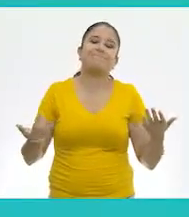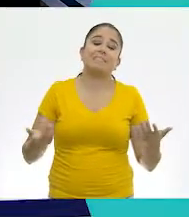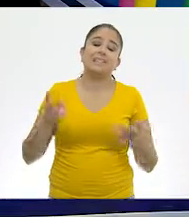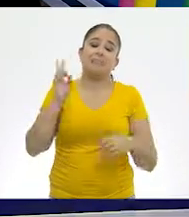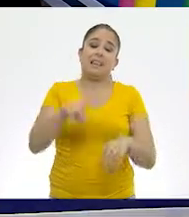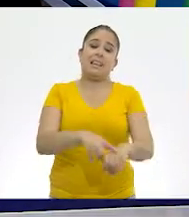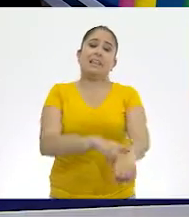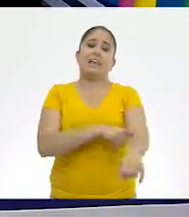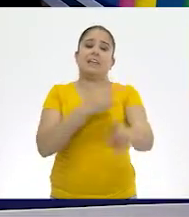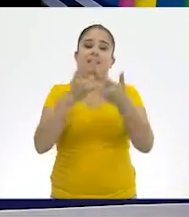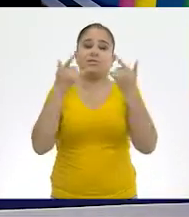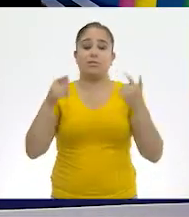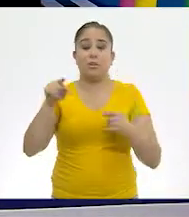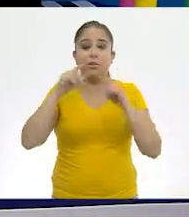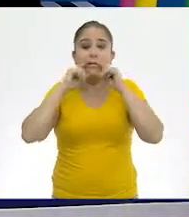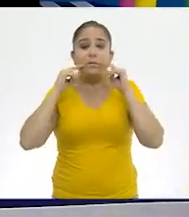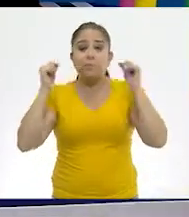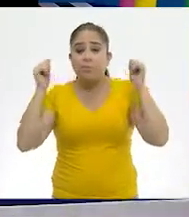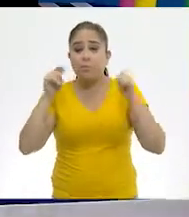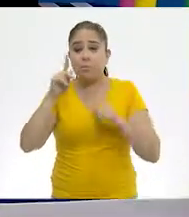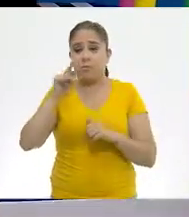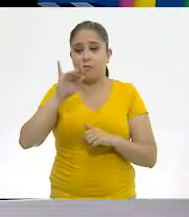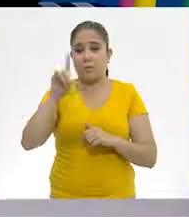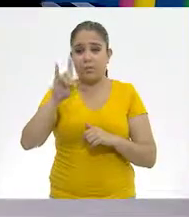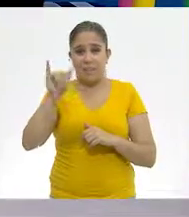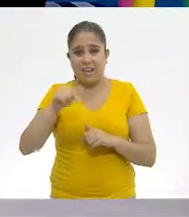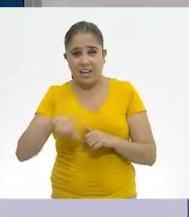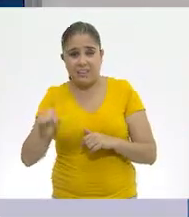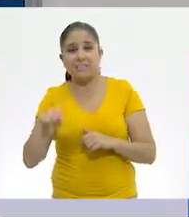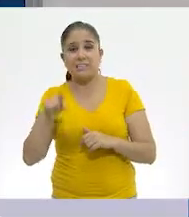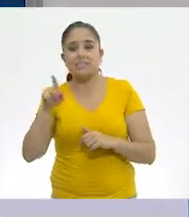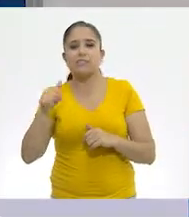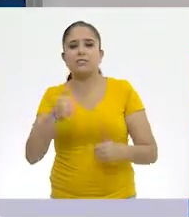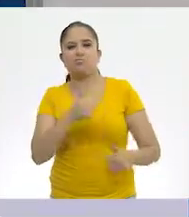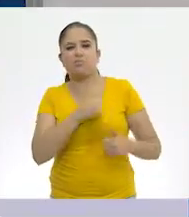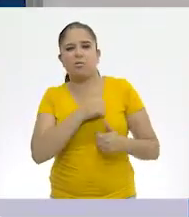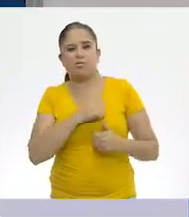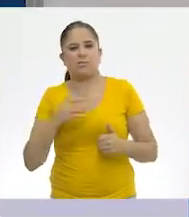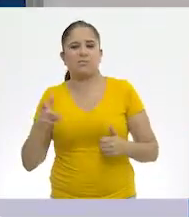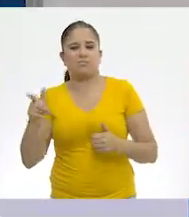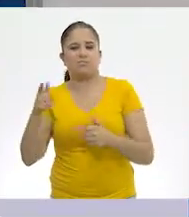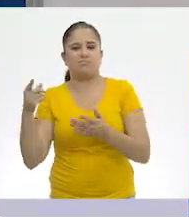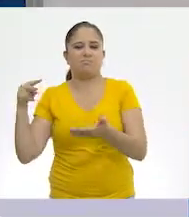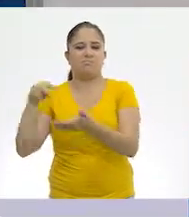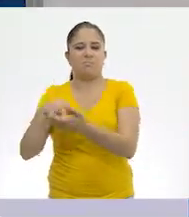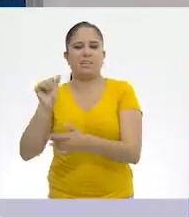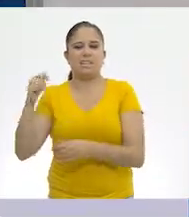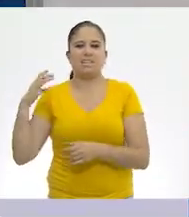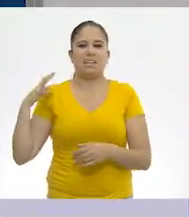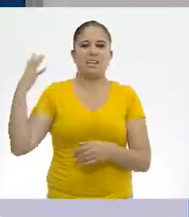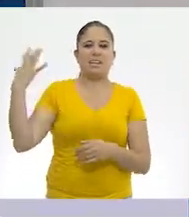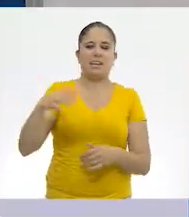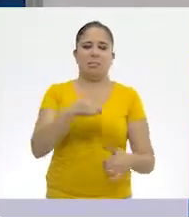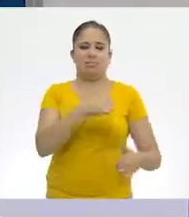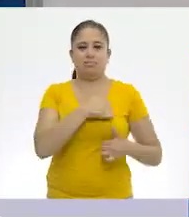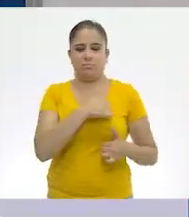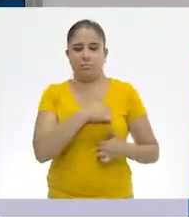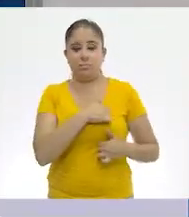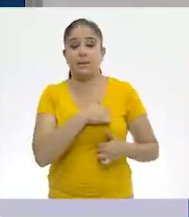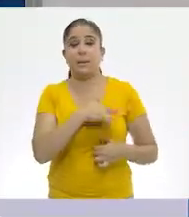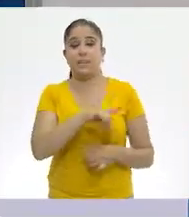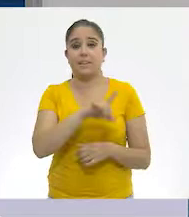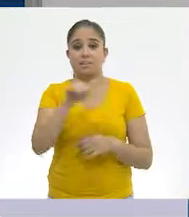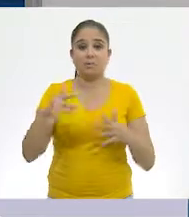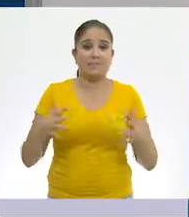larga historia, pero Porfirio Díaz representaba al sector liberal del ejército. Y justamente bajo el gobierno de Juárez, ya después de la